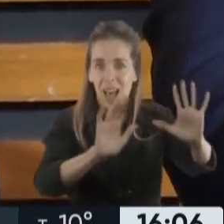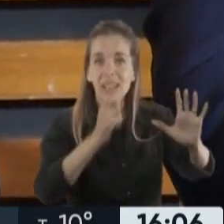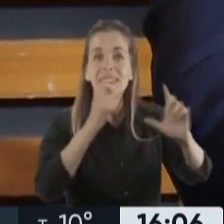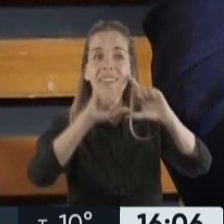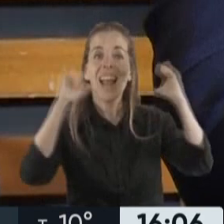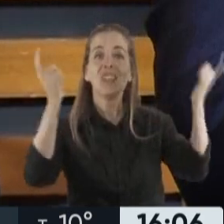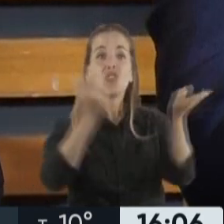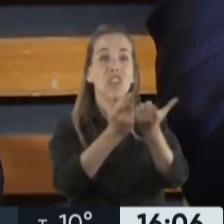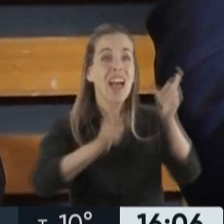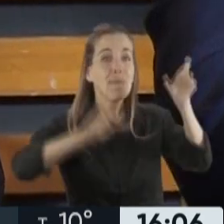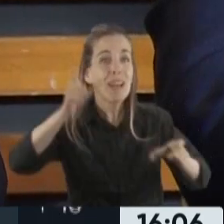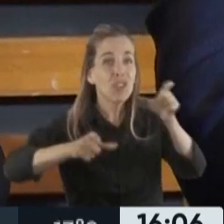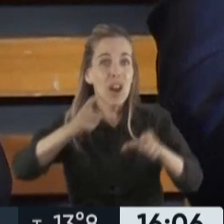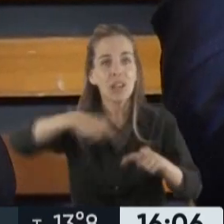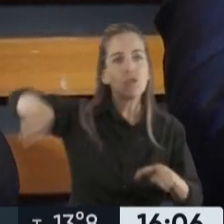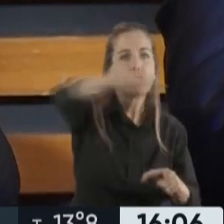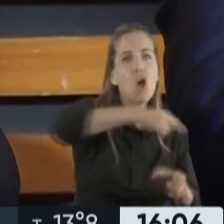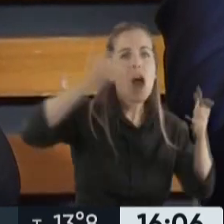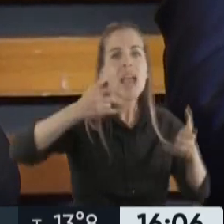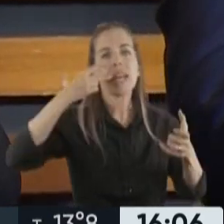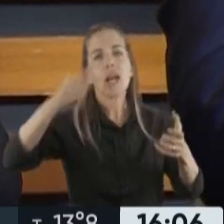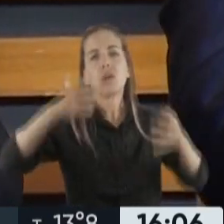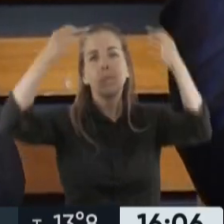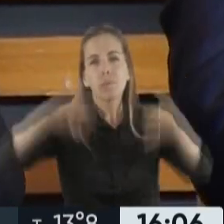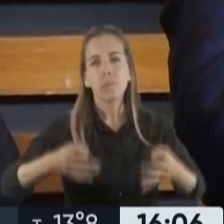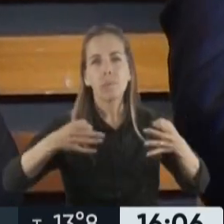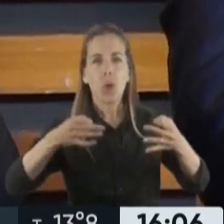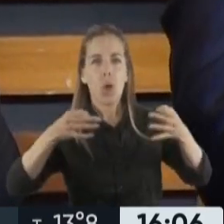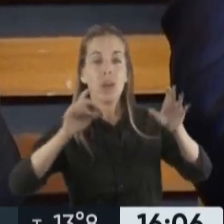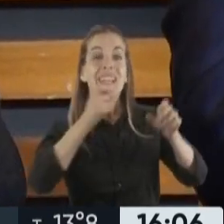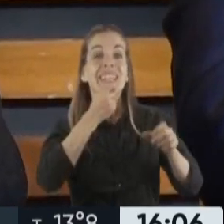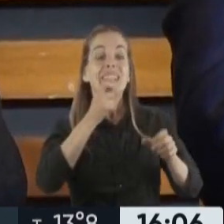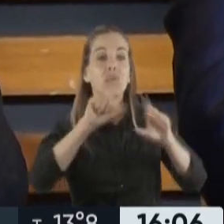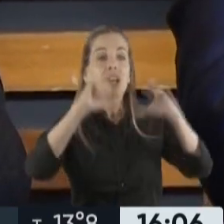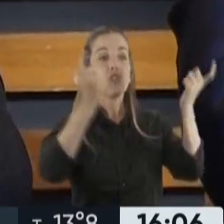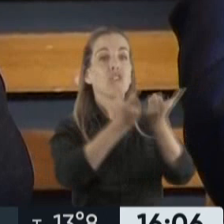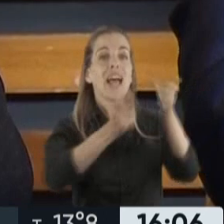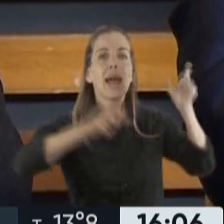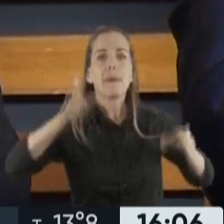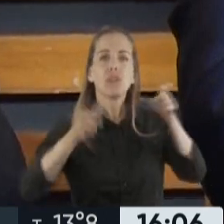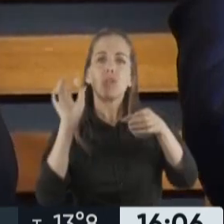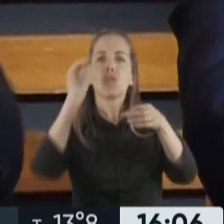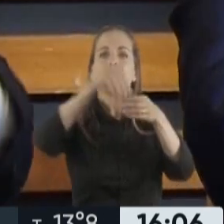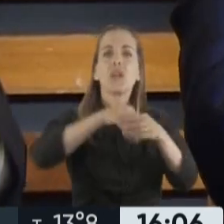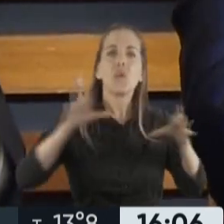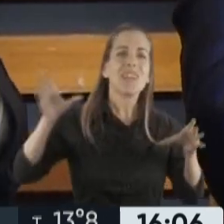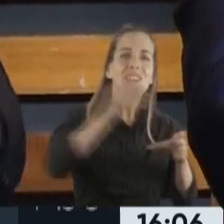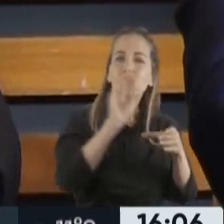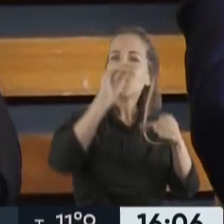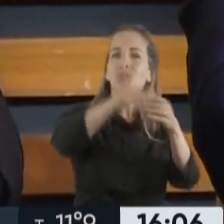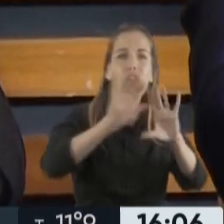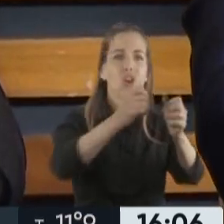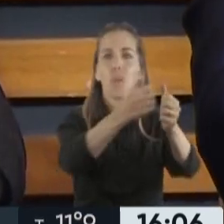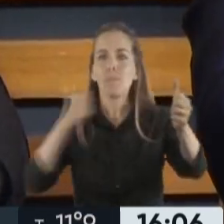donde todos y todas somos reconocidos. Una sociedad que incluya a todos y a todas, que no deje a